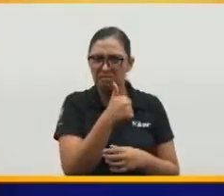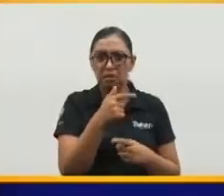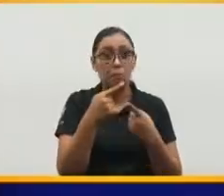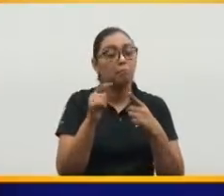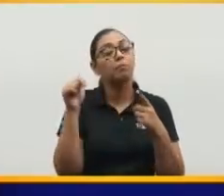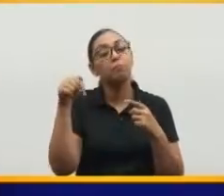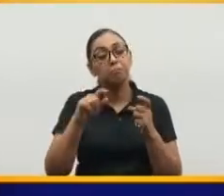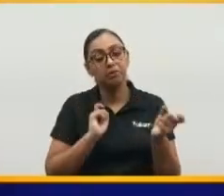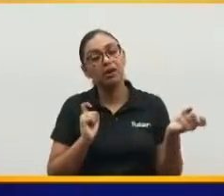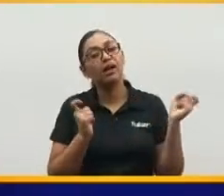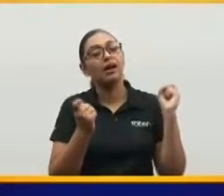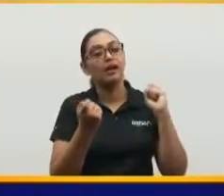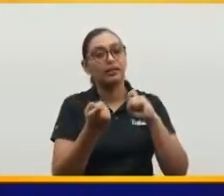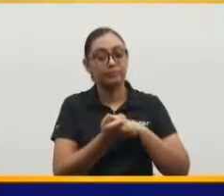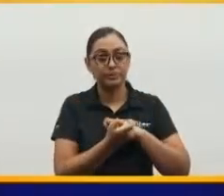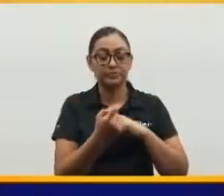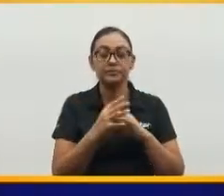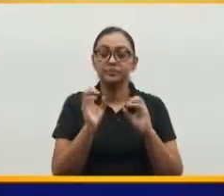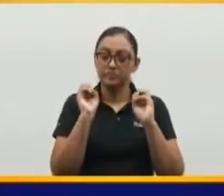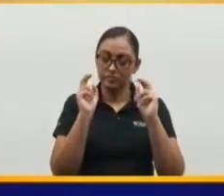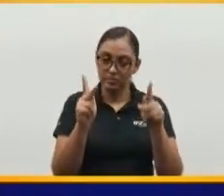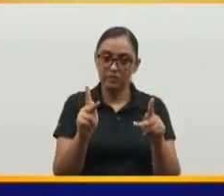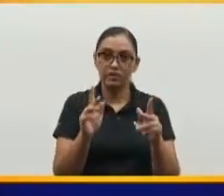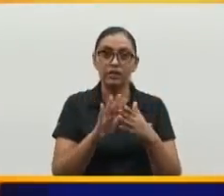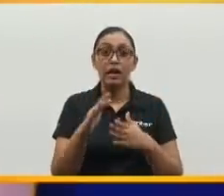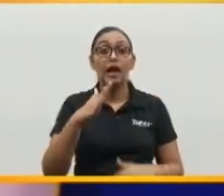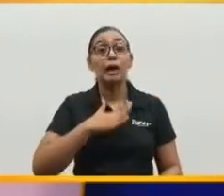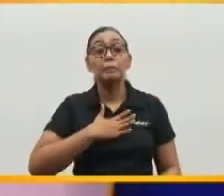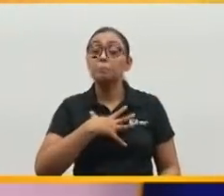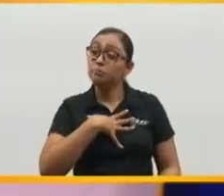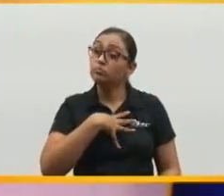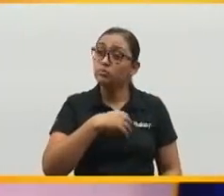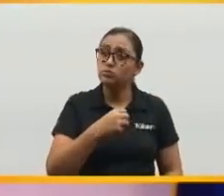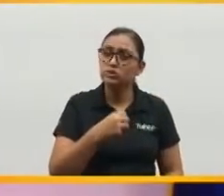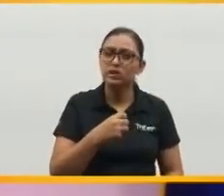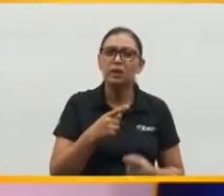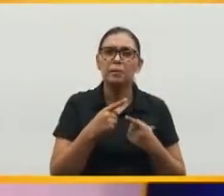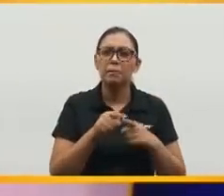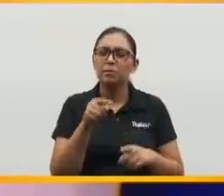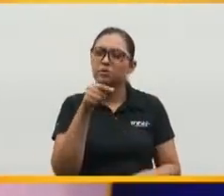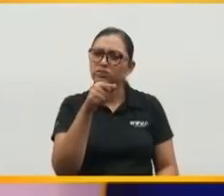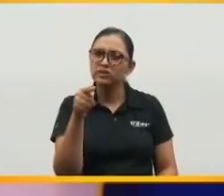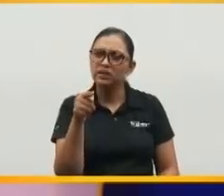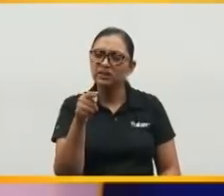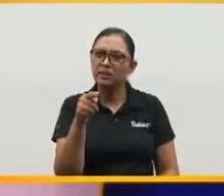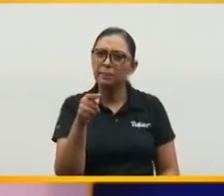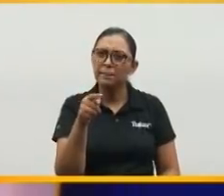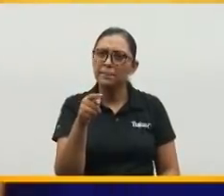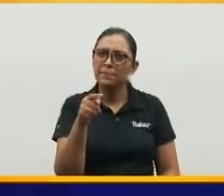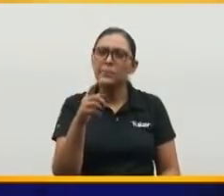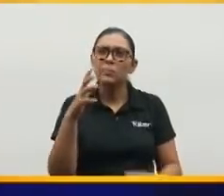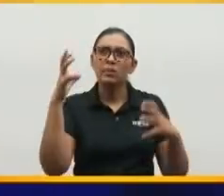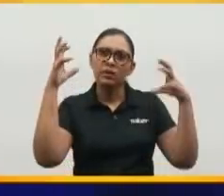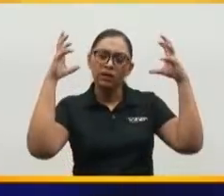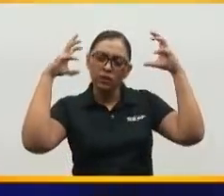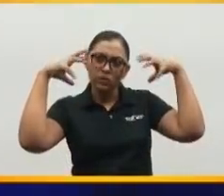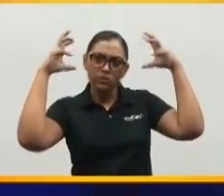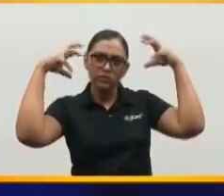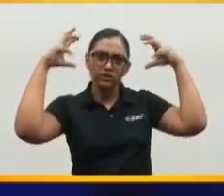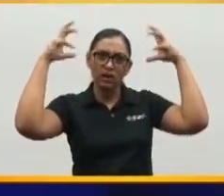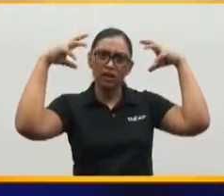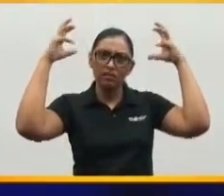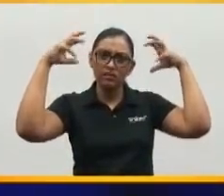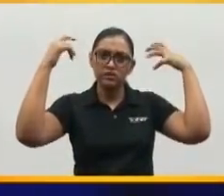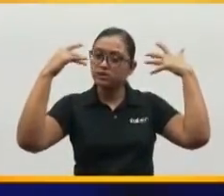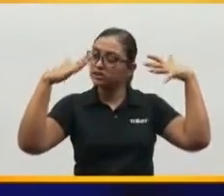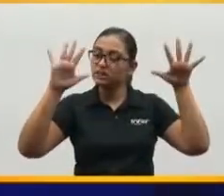uno. Usted, ok. A mí me gusta eso. Pero ¿no le ha sucedido a usted que justo cuando va a tomar el baño ya